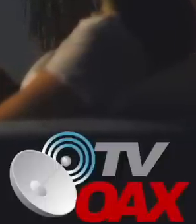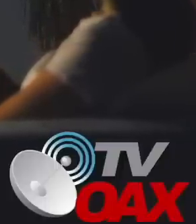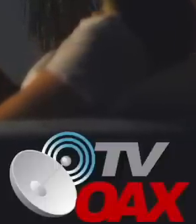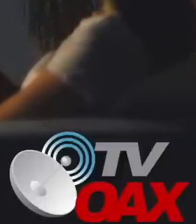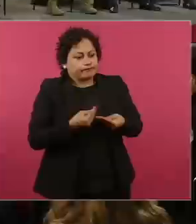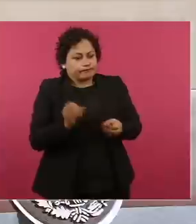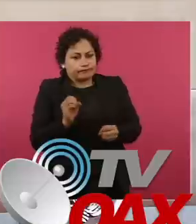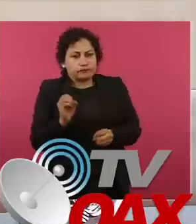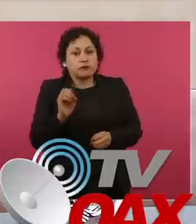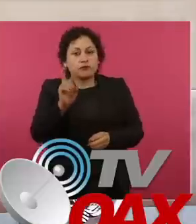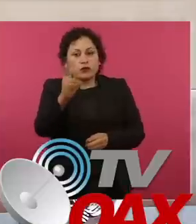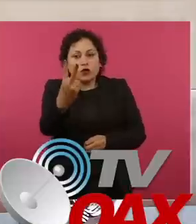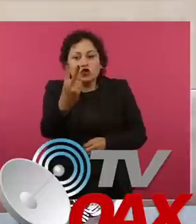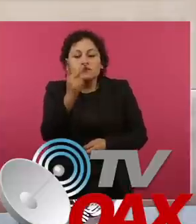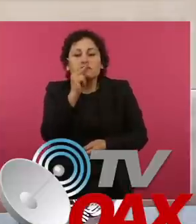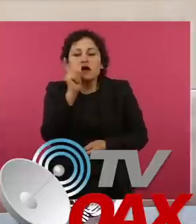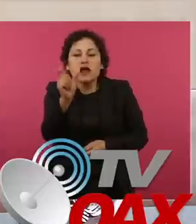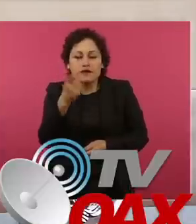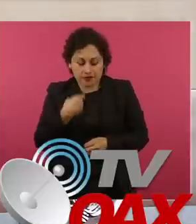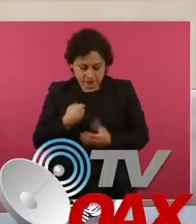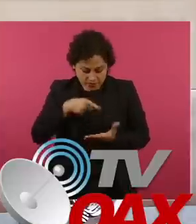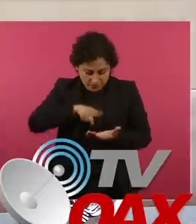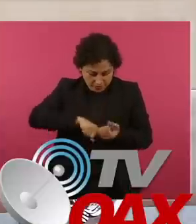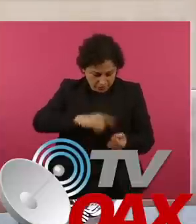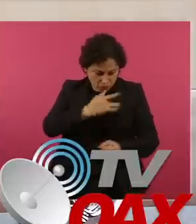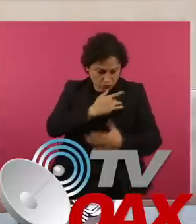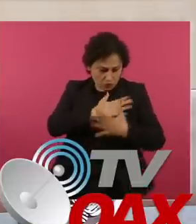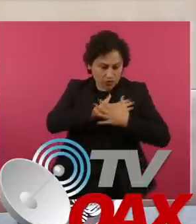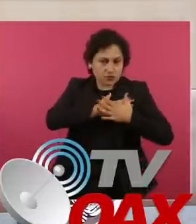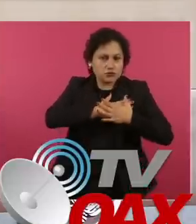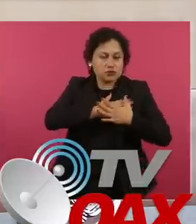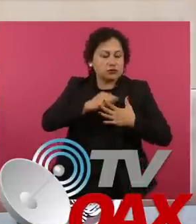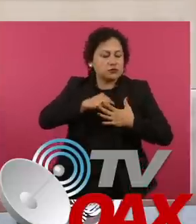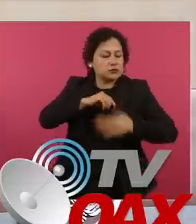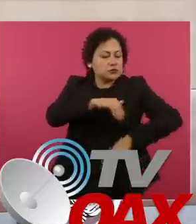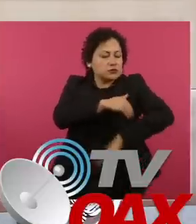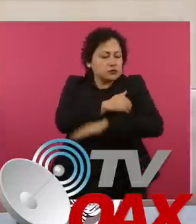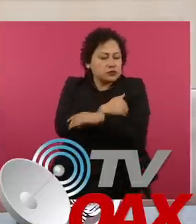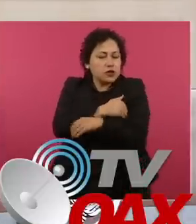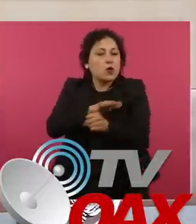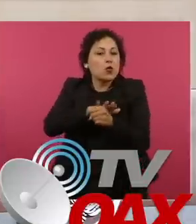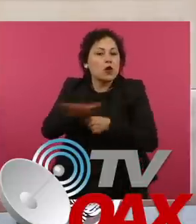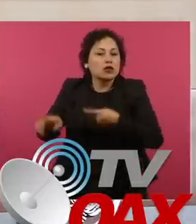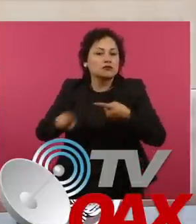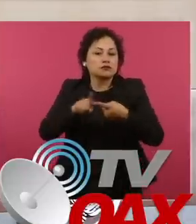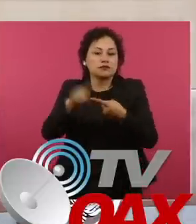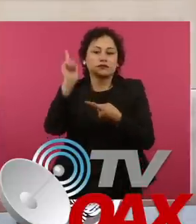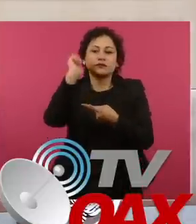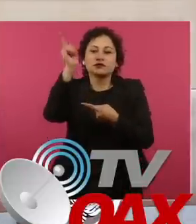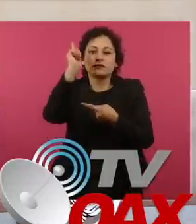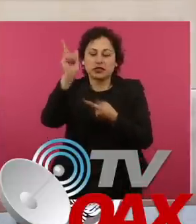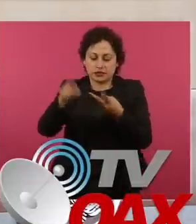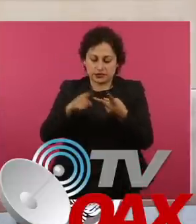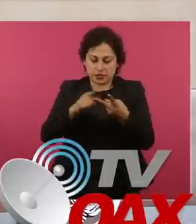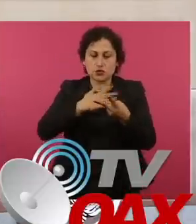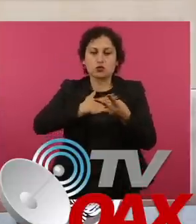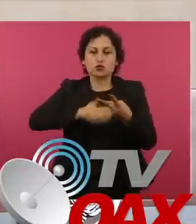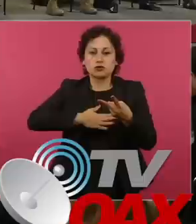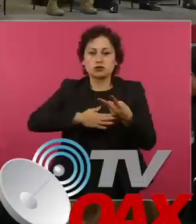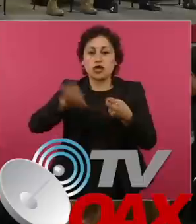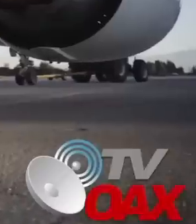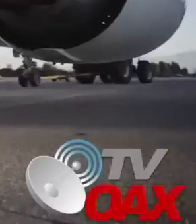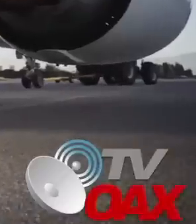Entre lágrimas, los ex empleados de la Aerolínea agradecieron al presidente y enviaron un mensaje